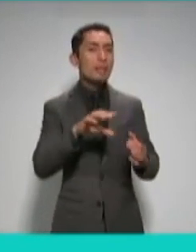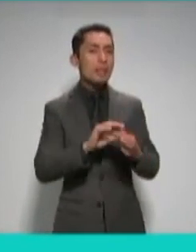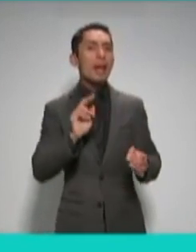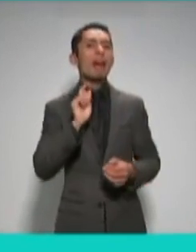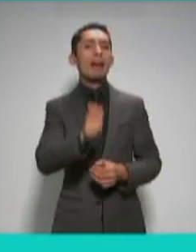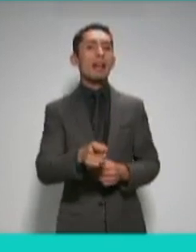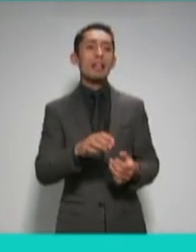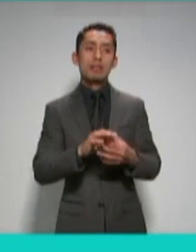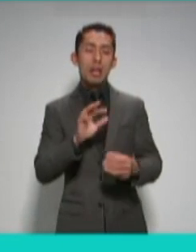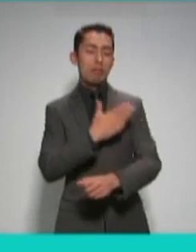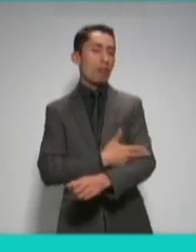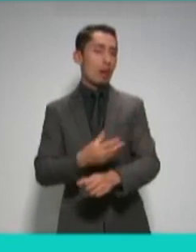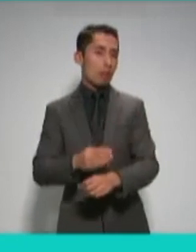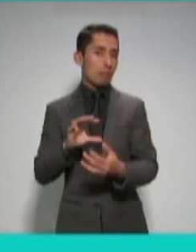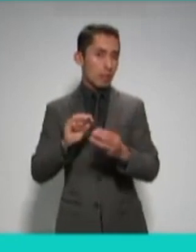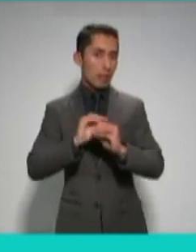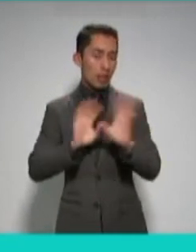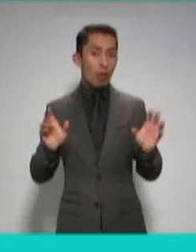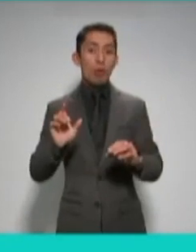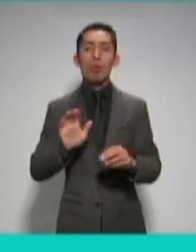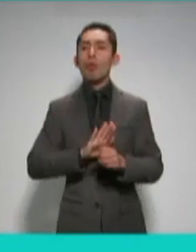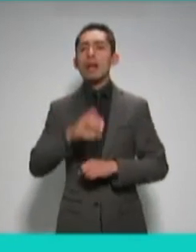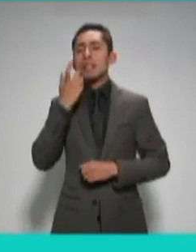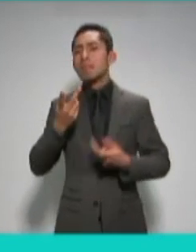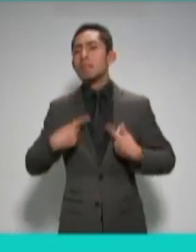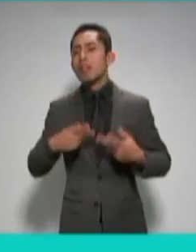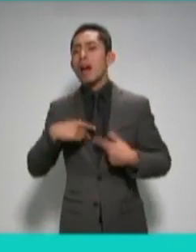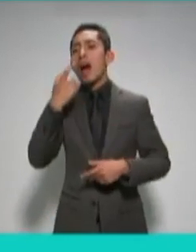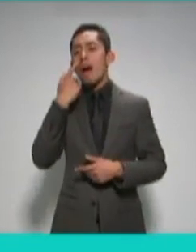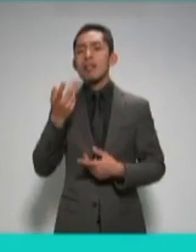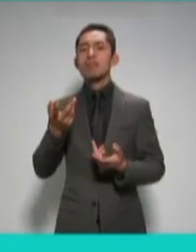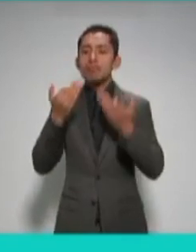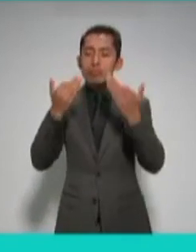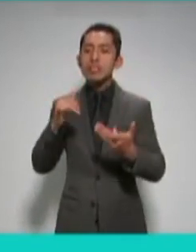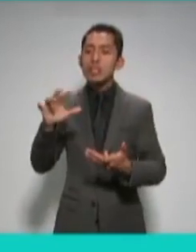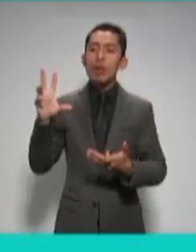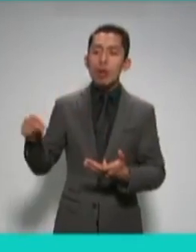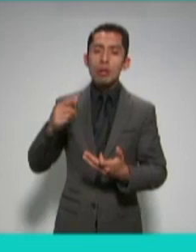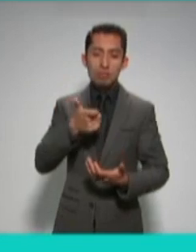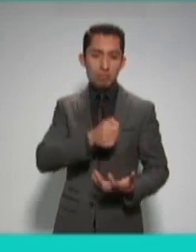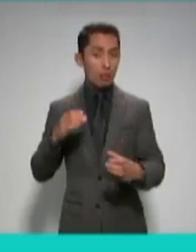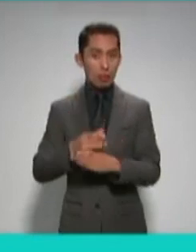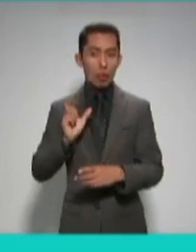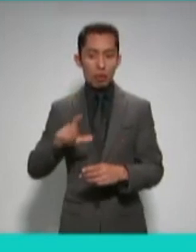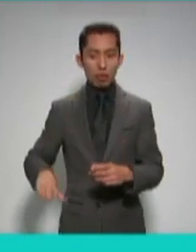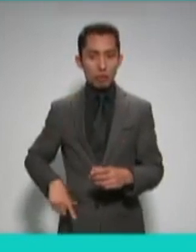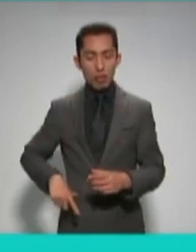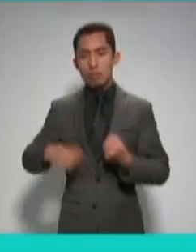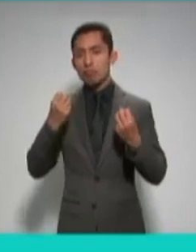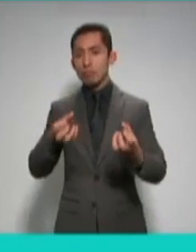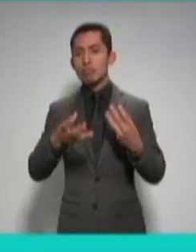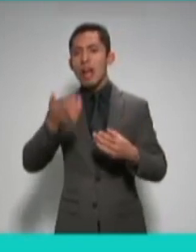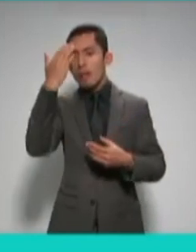económica y honradamente, de tal manera que cualquier persona pueda comprobar si los recursos públicos se administran en esos términos, conocer la